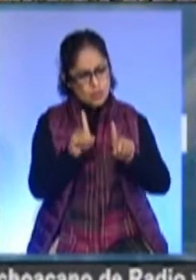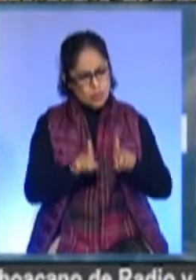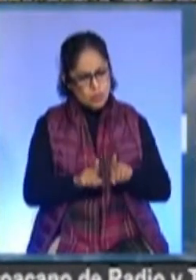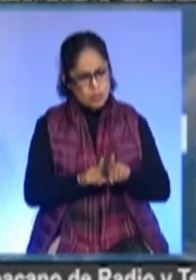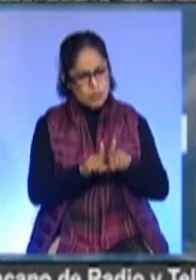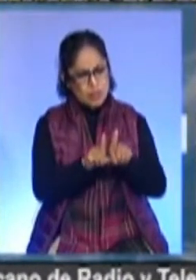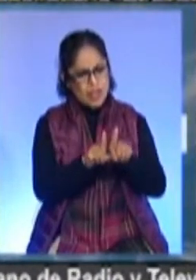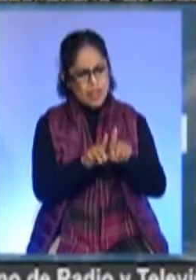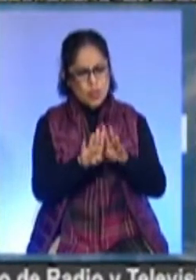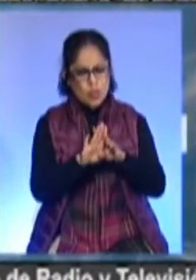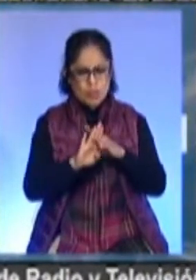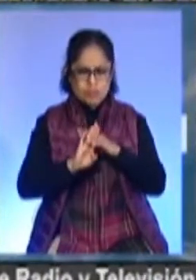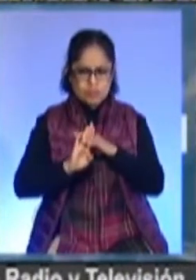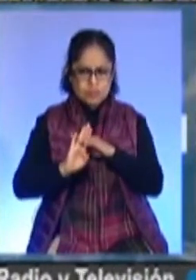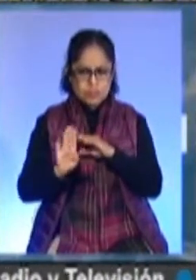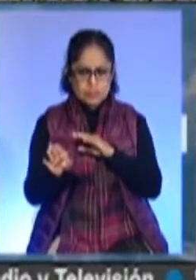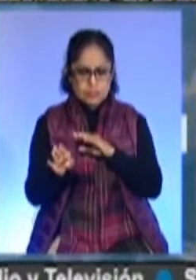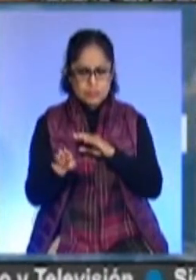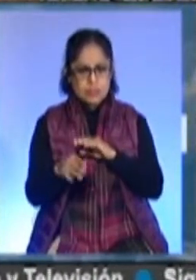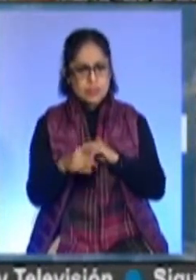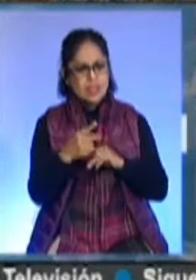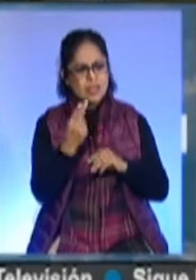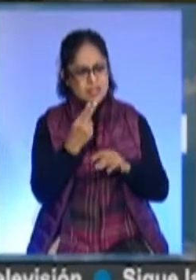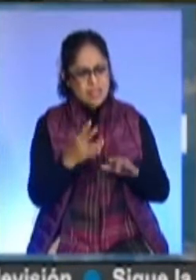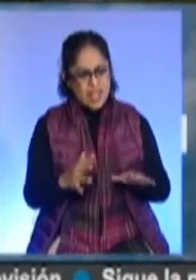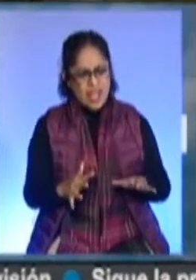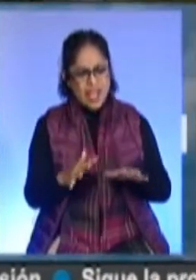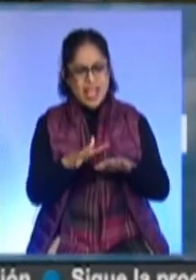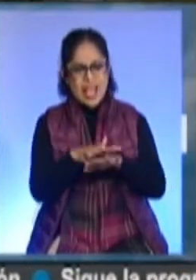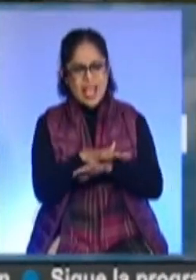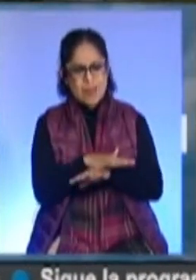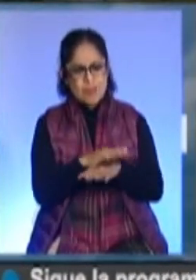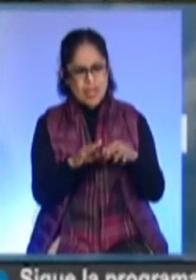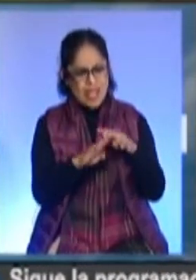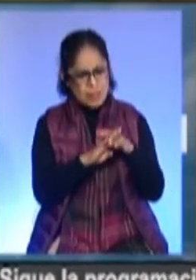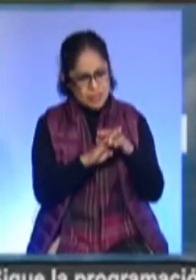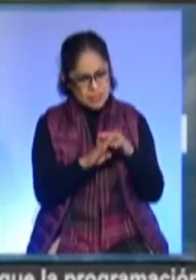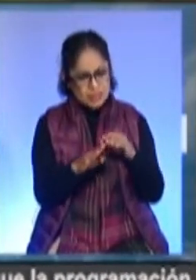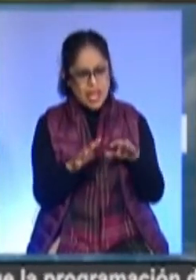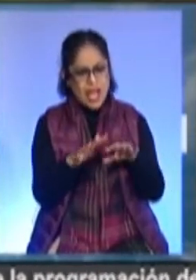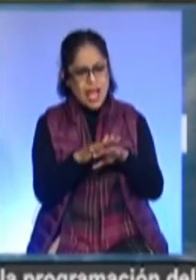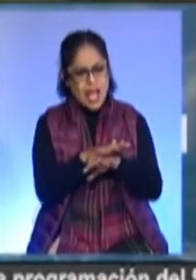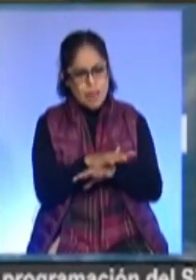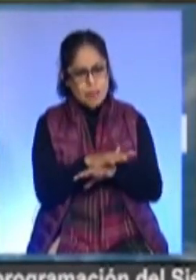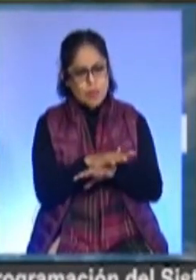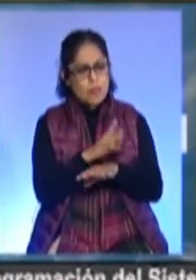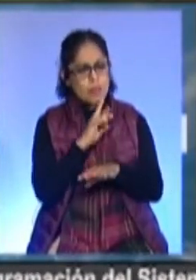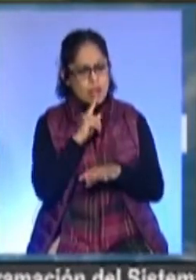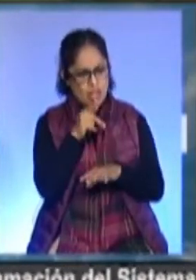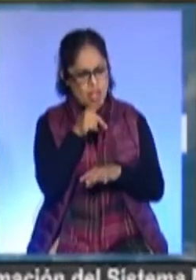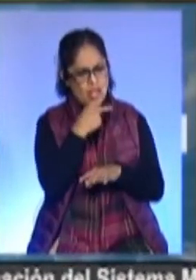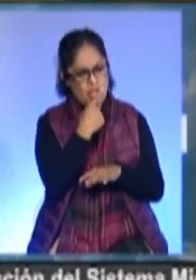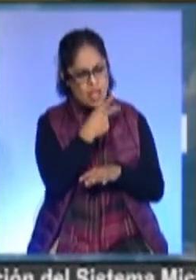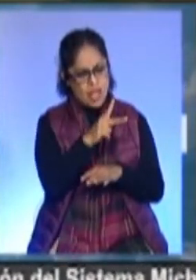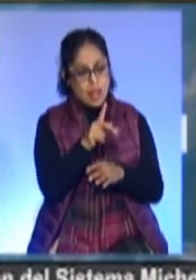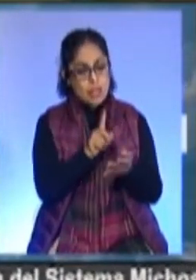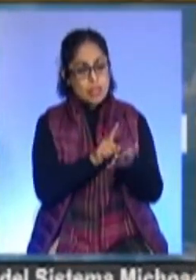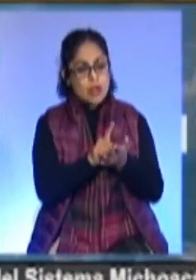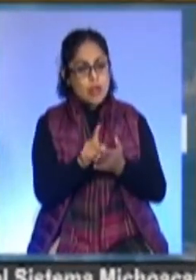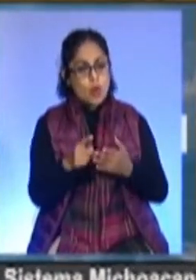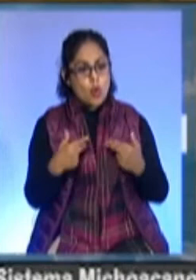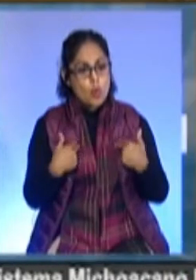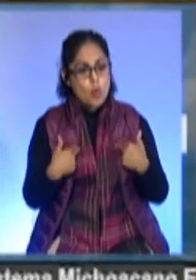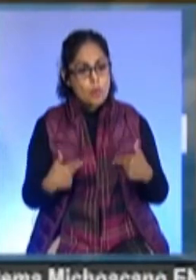proceso de migrar. La migración, tenemos que cambiarle el concepto. La migración no es mala, la migración es un derecho humano. El ser migrante o tener